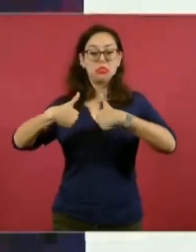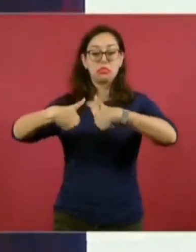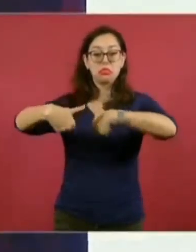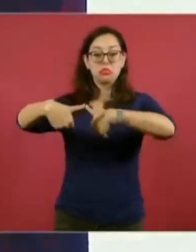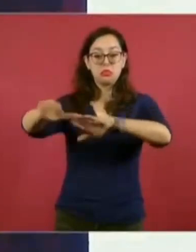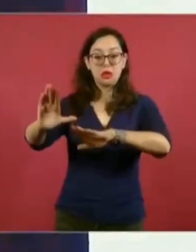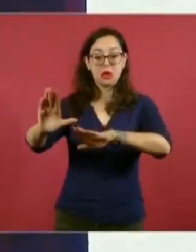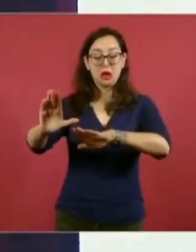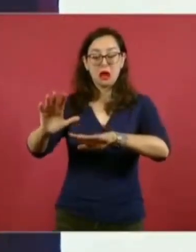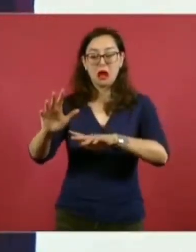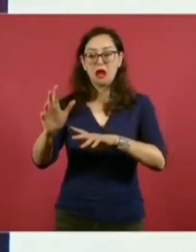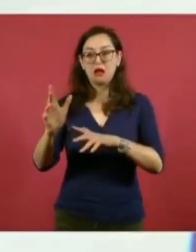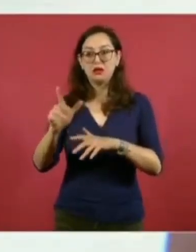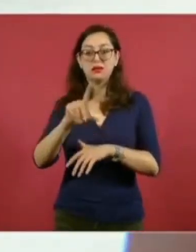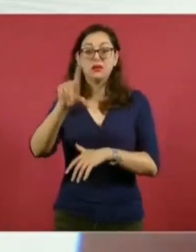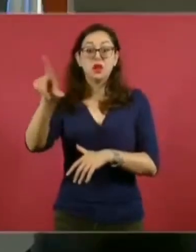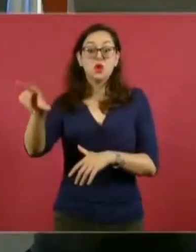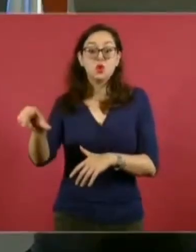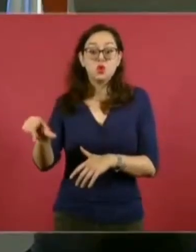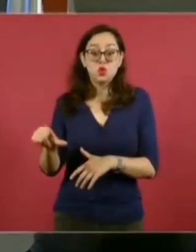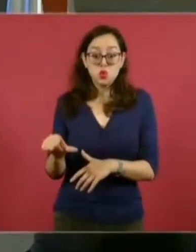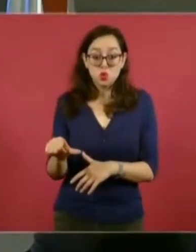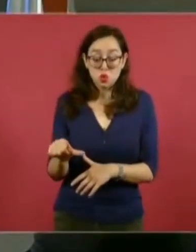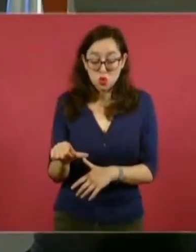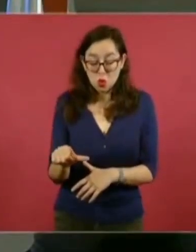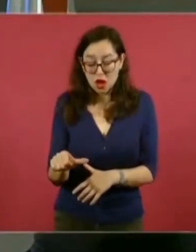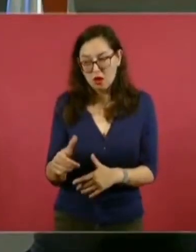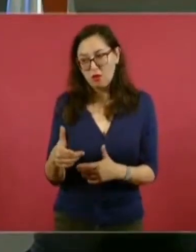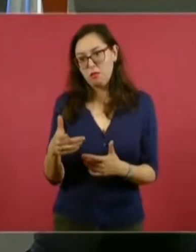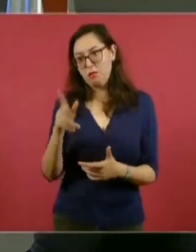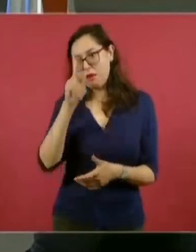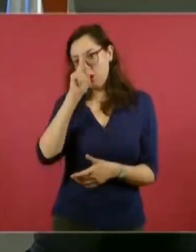un informante de credibilidad